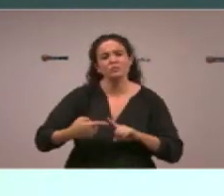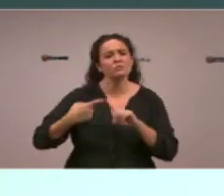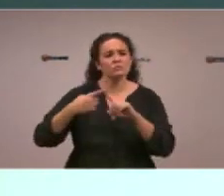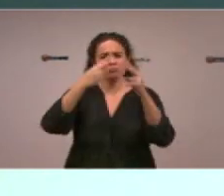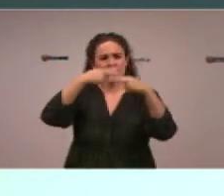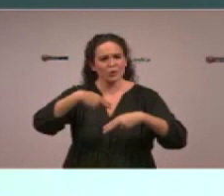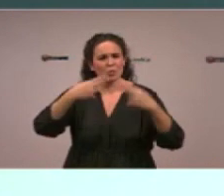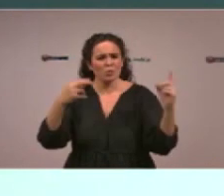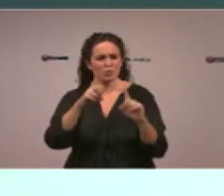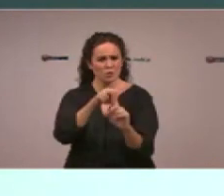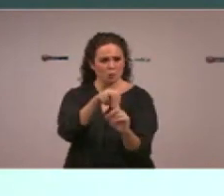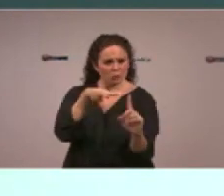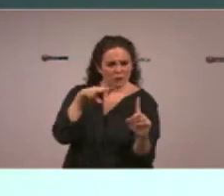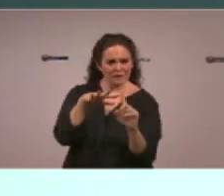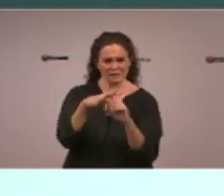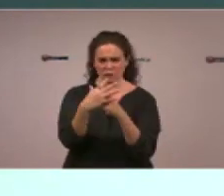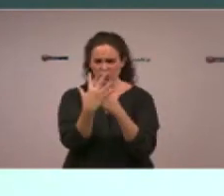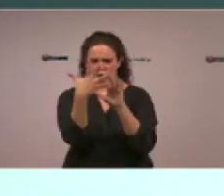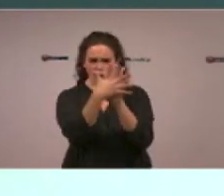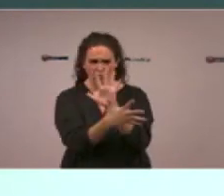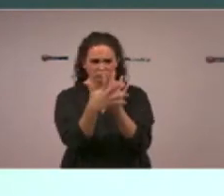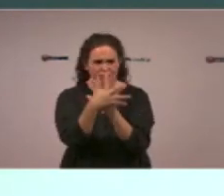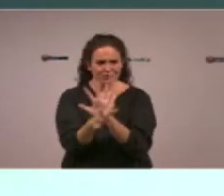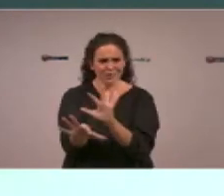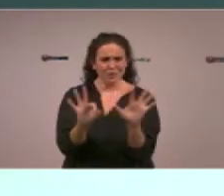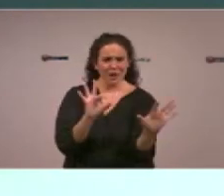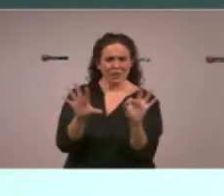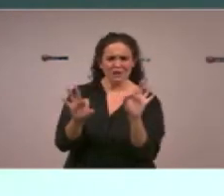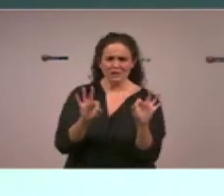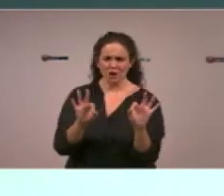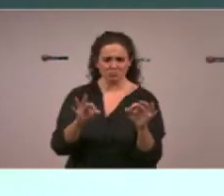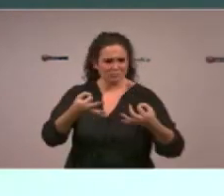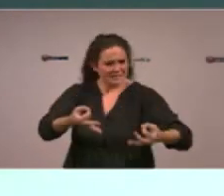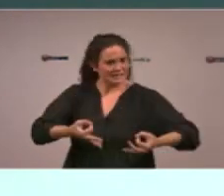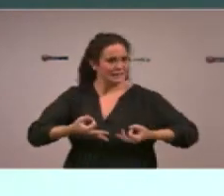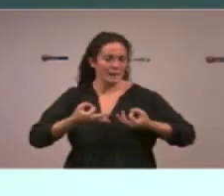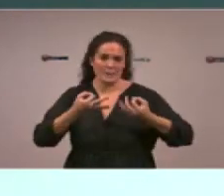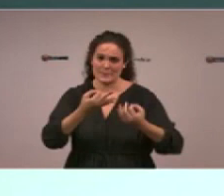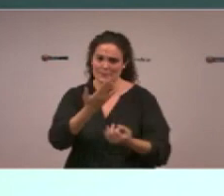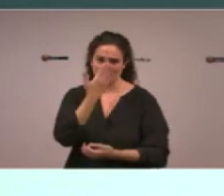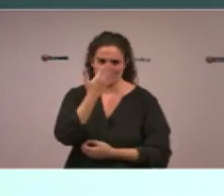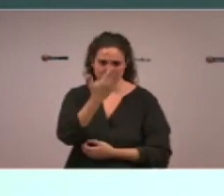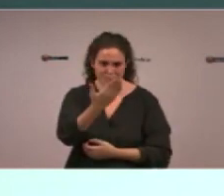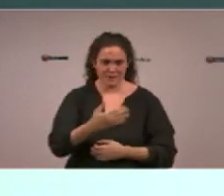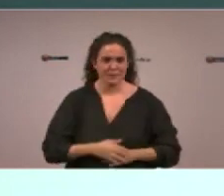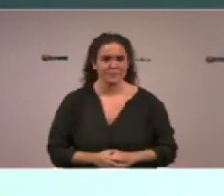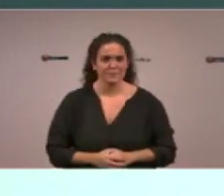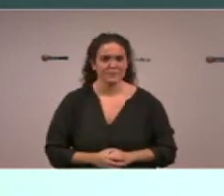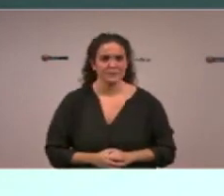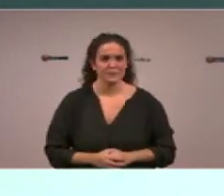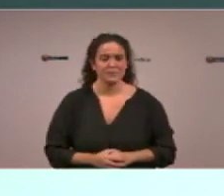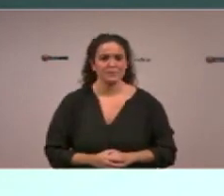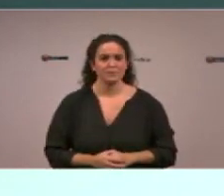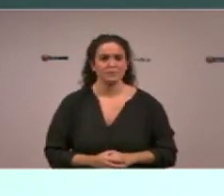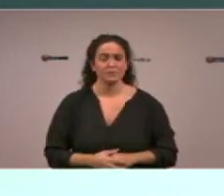la situación y también sobre las decisiones que en cada momento había que adoptar. En algunas ocasiones han estado en sus manos y